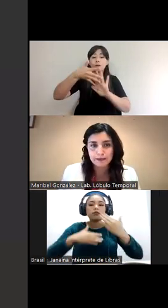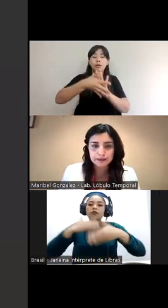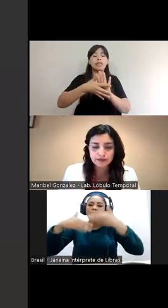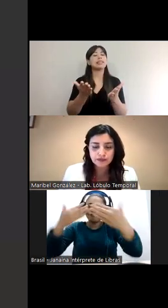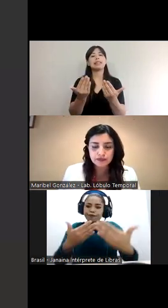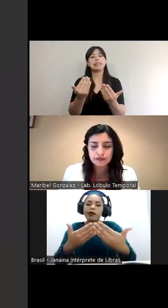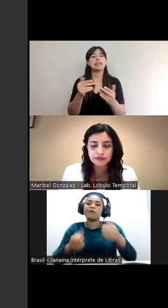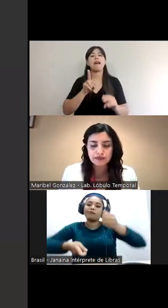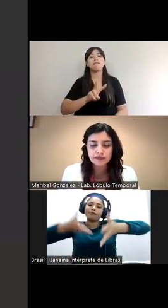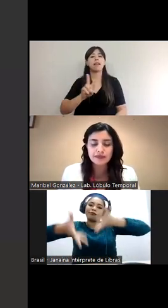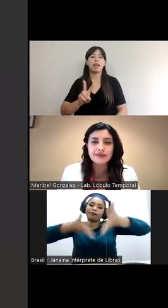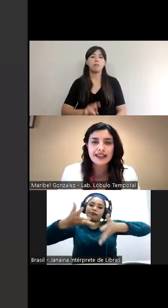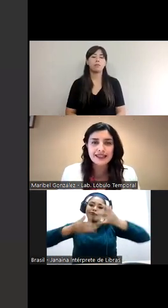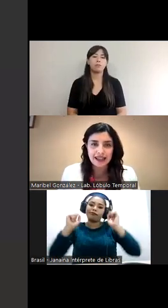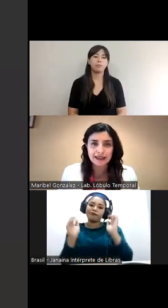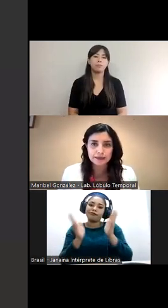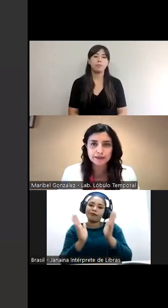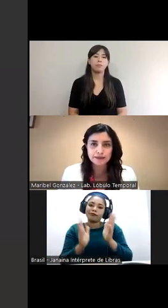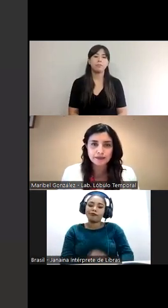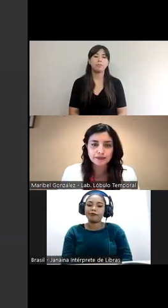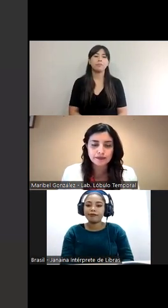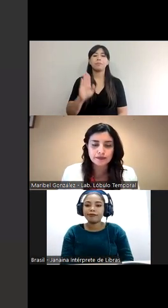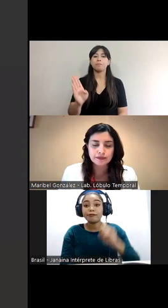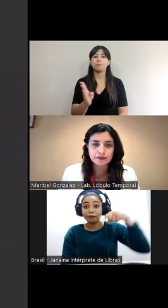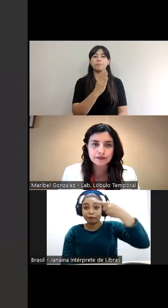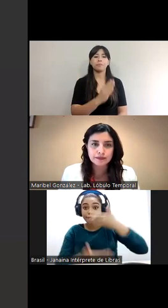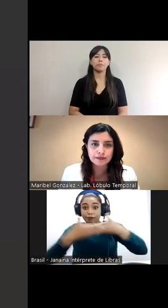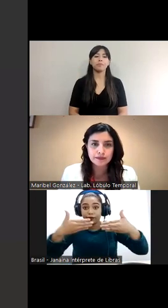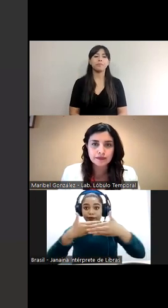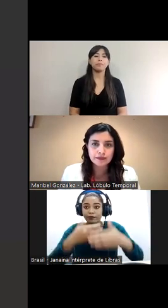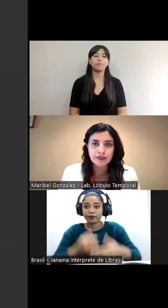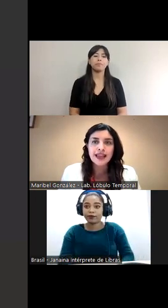señas. La siguiente.